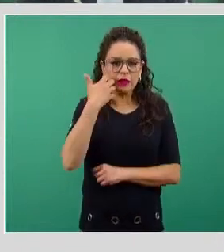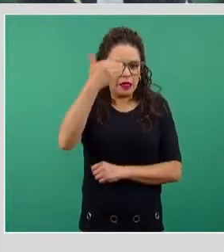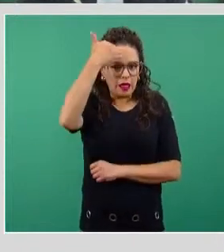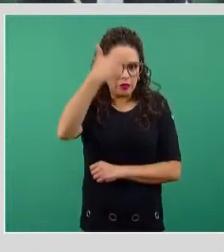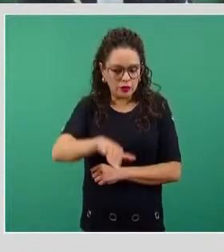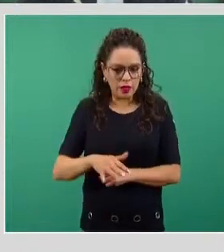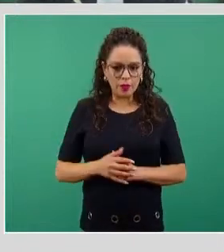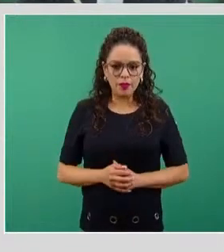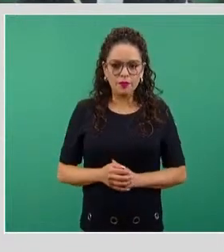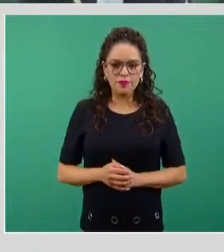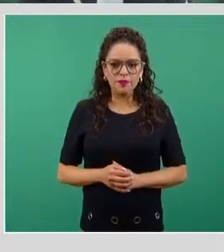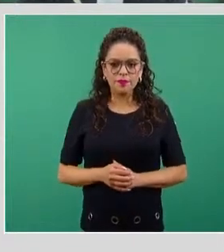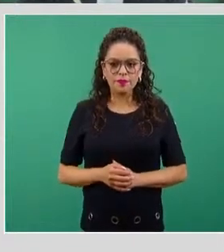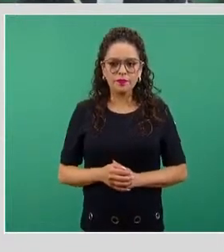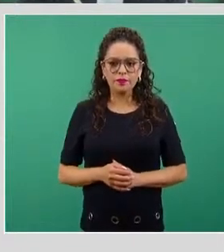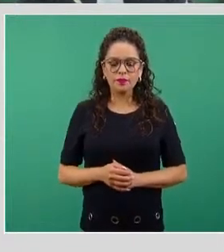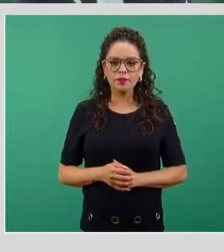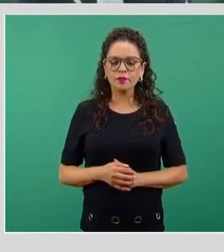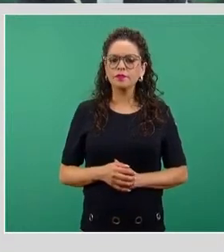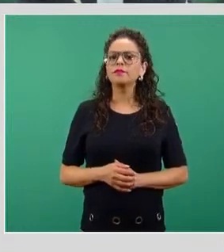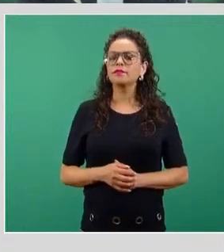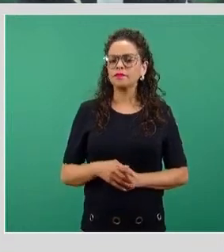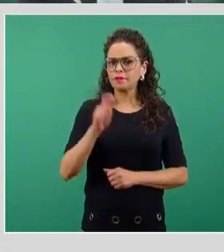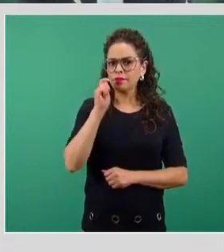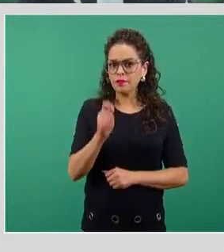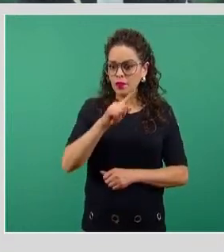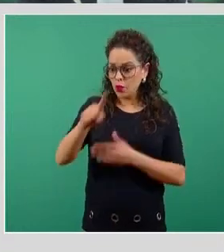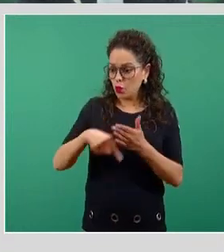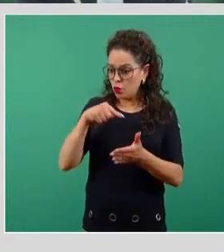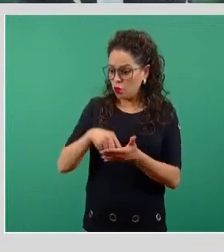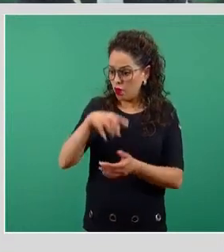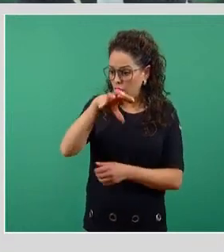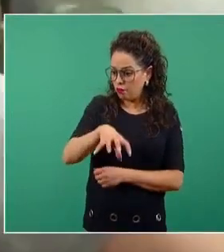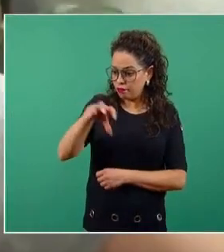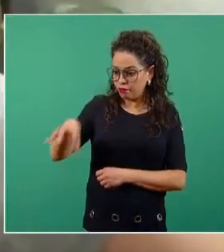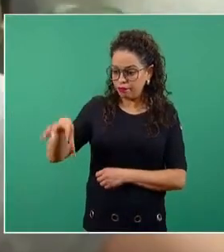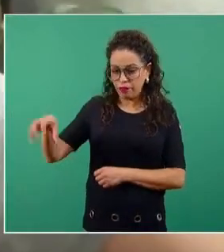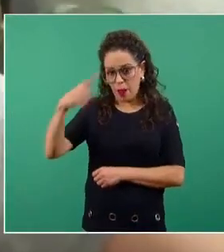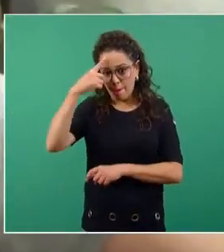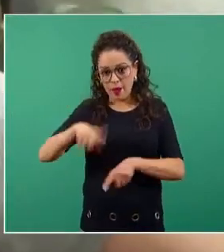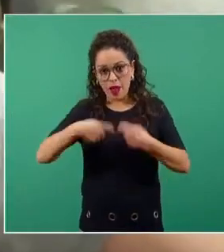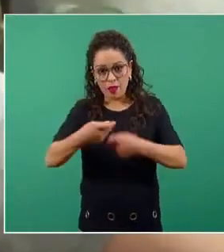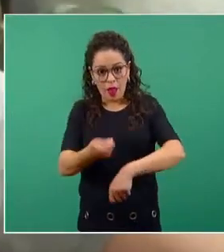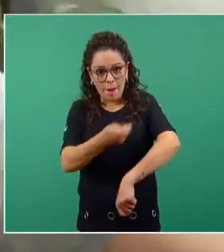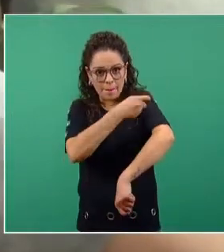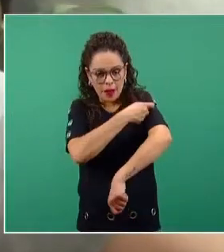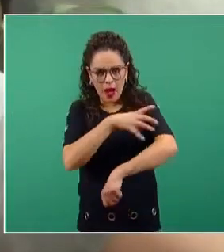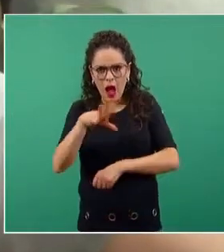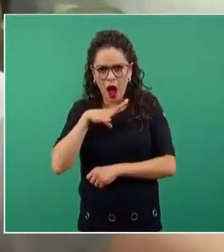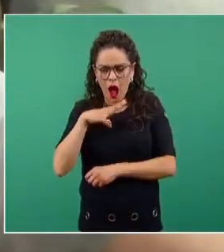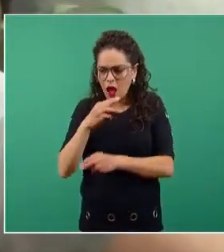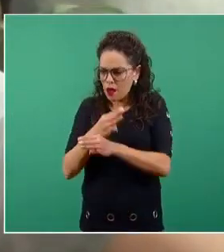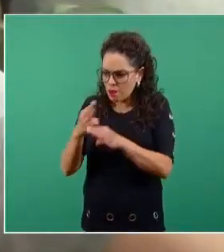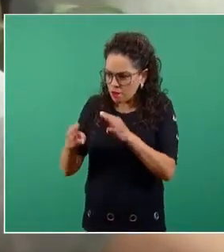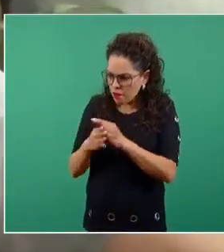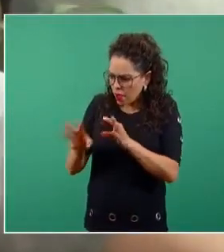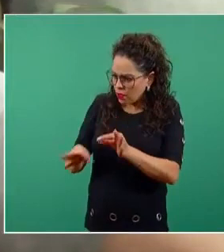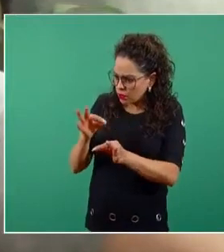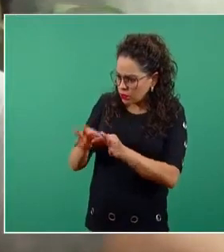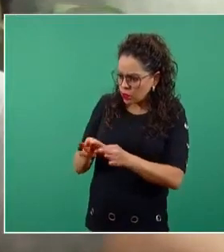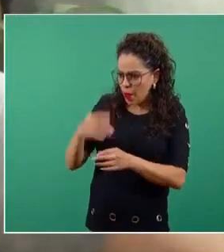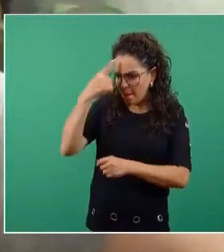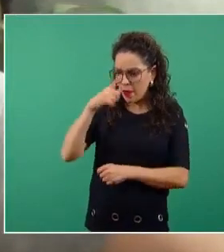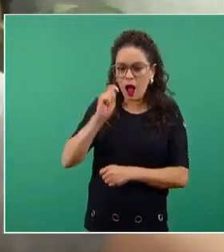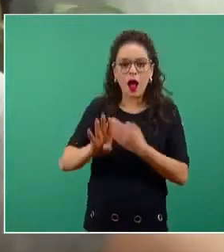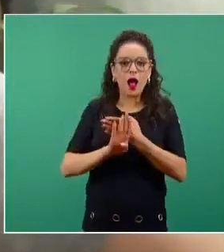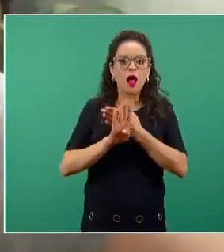o con qué tanto equipo se cuenta en los módulos de vacunación para evitar pues que ocurran otros lamentables fallecimientos